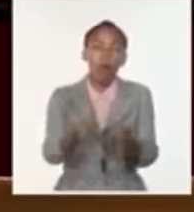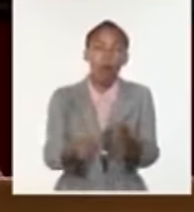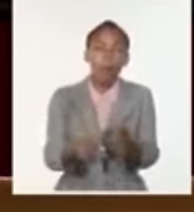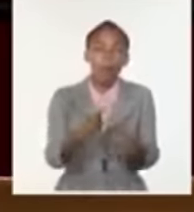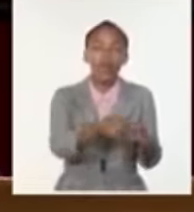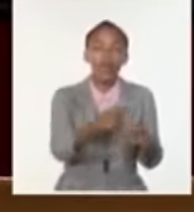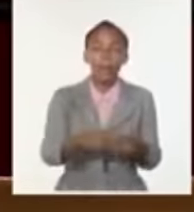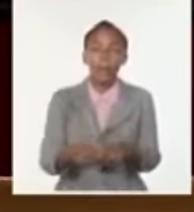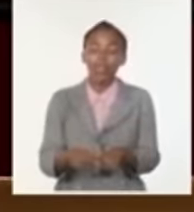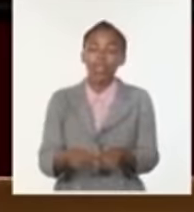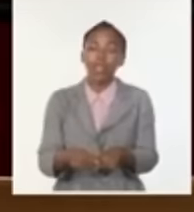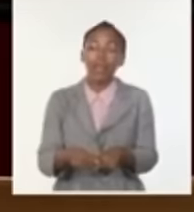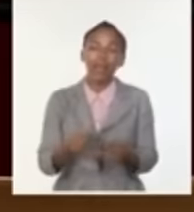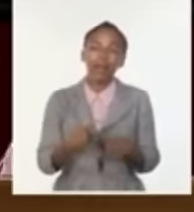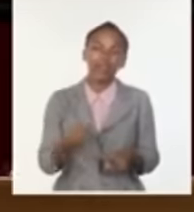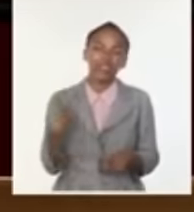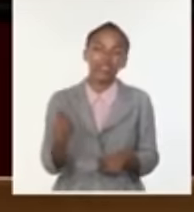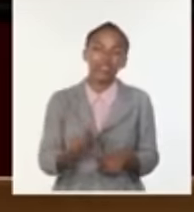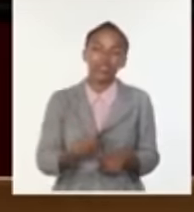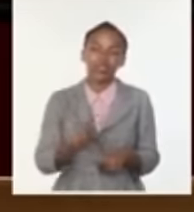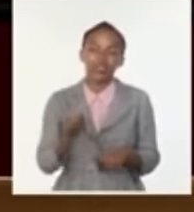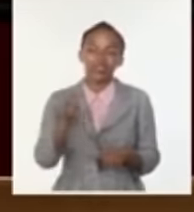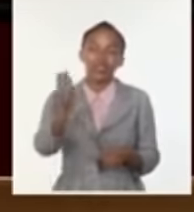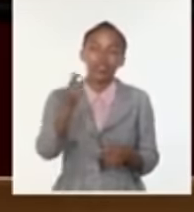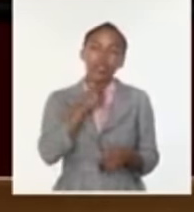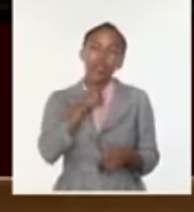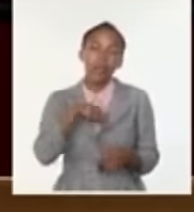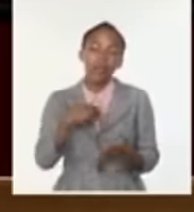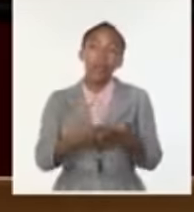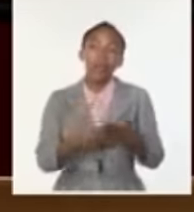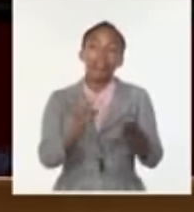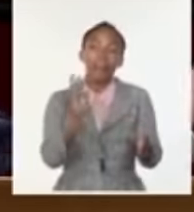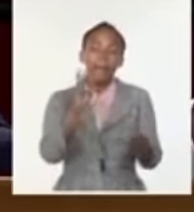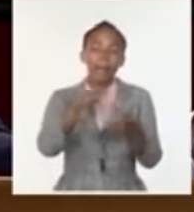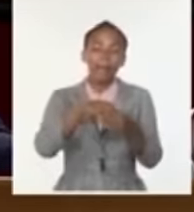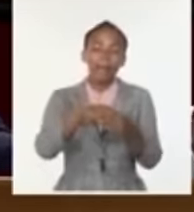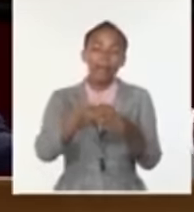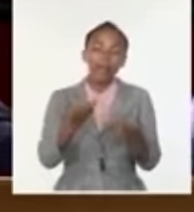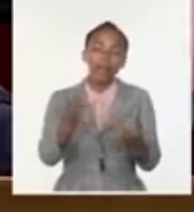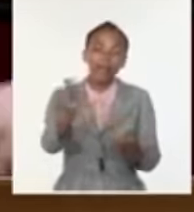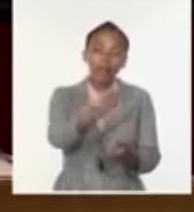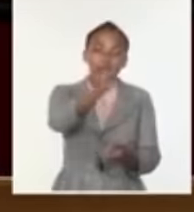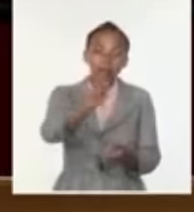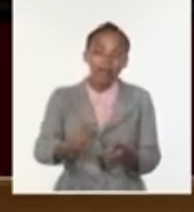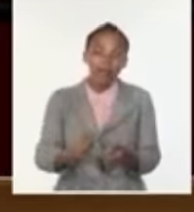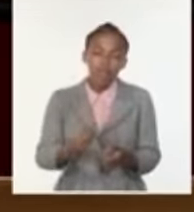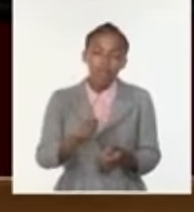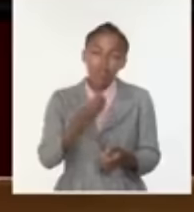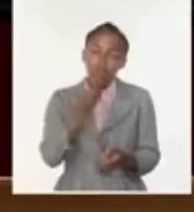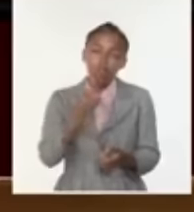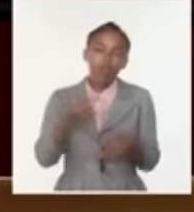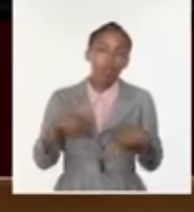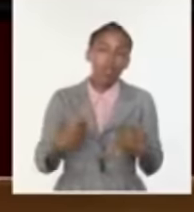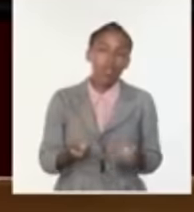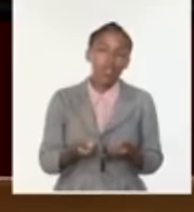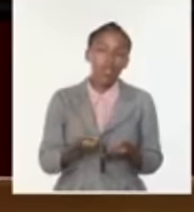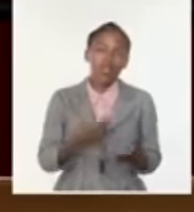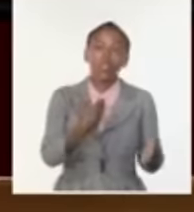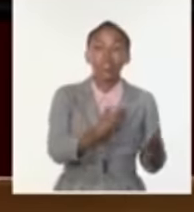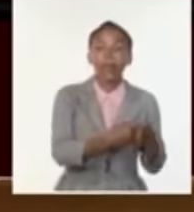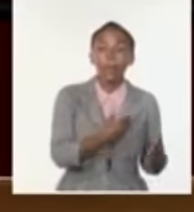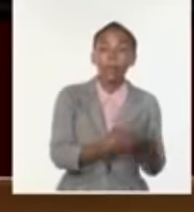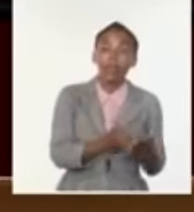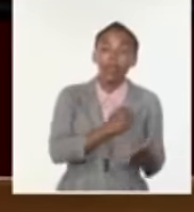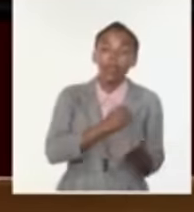Pero ¿qué pasa? Nosotros no podemos prohibirle a una MIPYME que una empresa le quiera